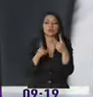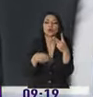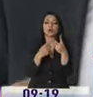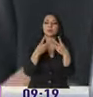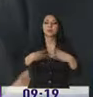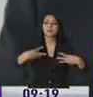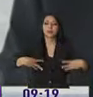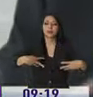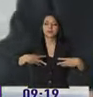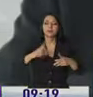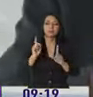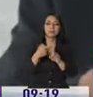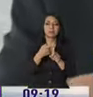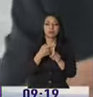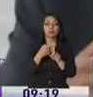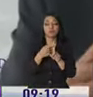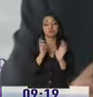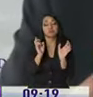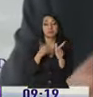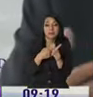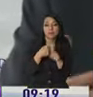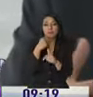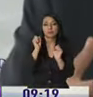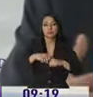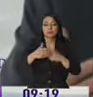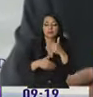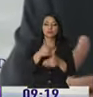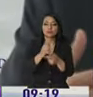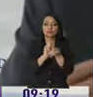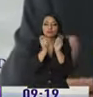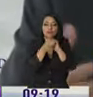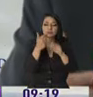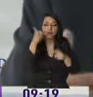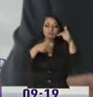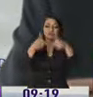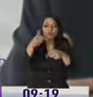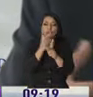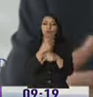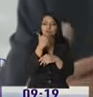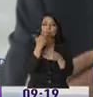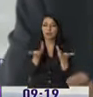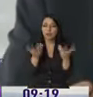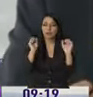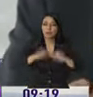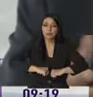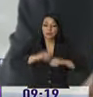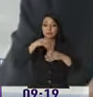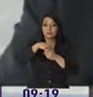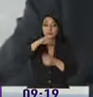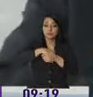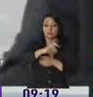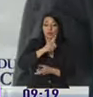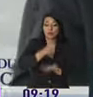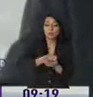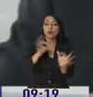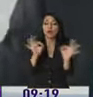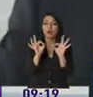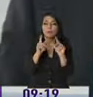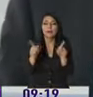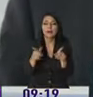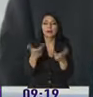primas o productos intermedios son aquellos que se usan en los procesos de transformación para producir algún bien para consumo interno o muchas veces incluso para